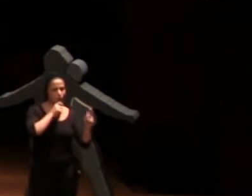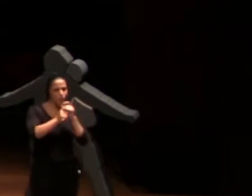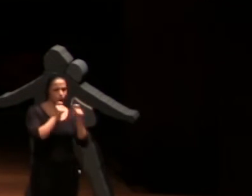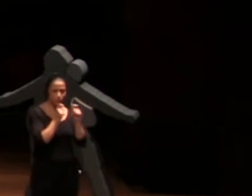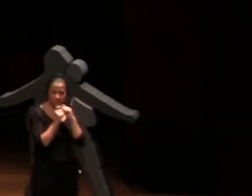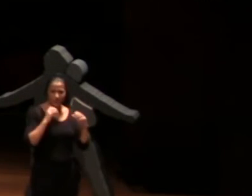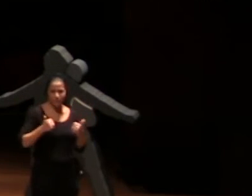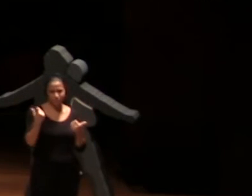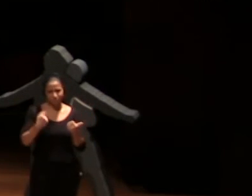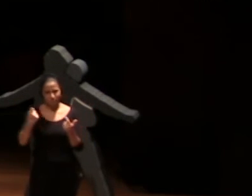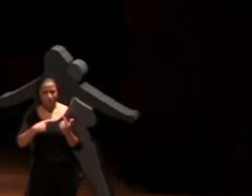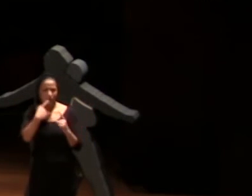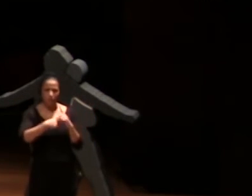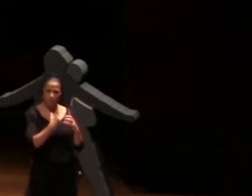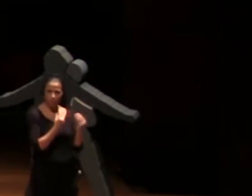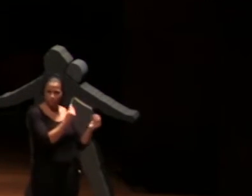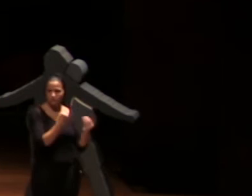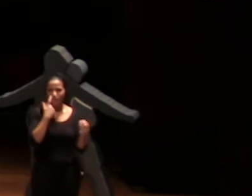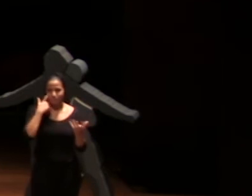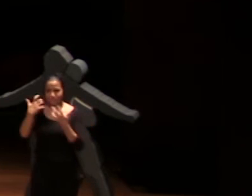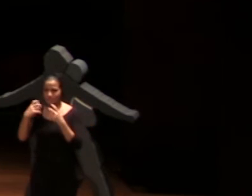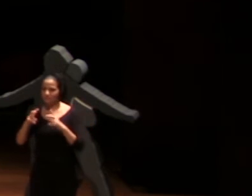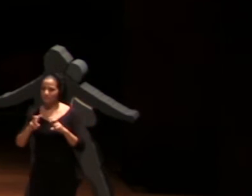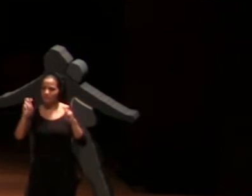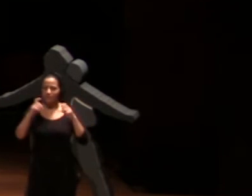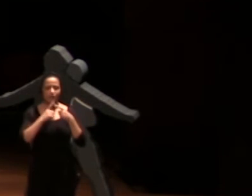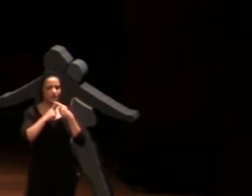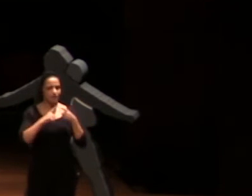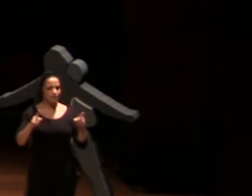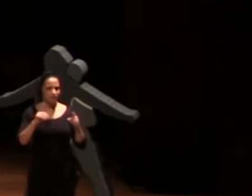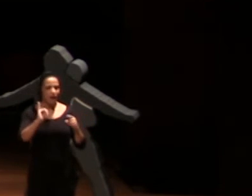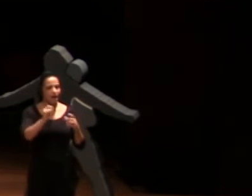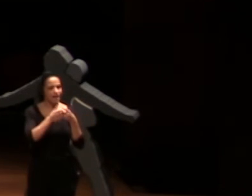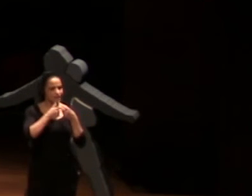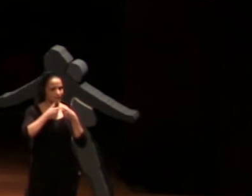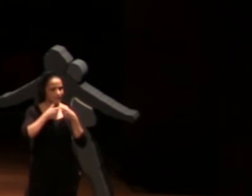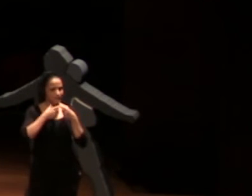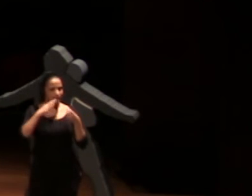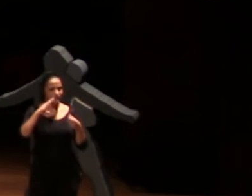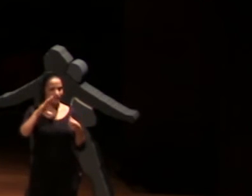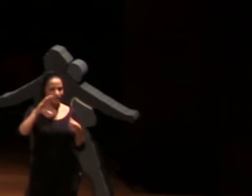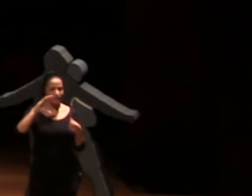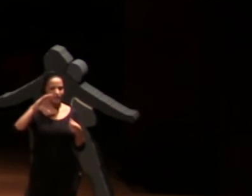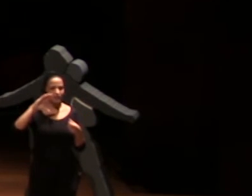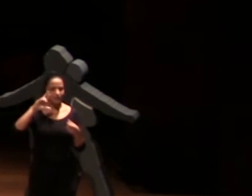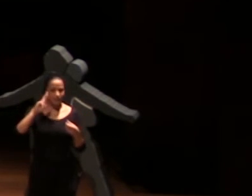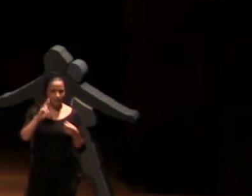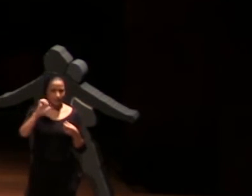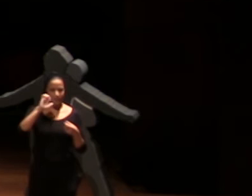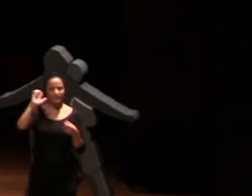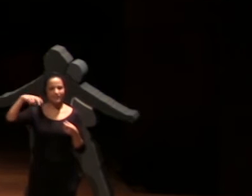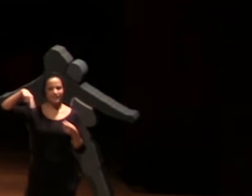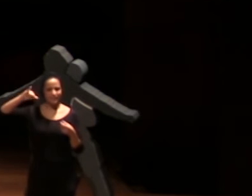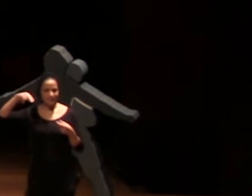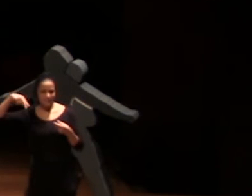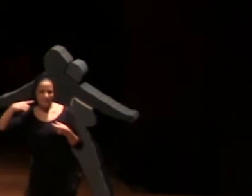tal vez destacar pues, la diferencia entre el screening, ¿vale? Donde verdaderamente hay aspectos que son novedosos en fisioterapia, pero que